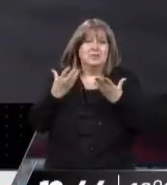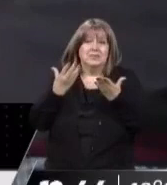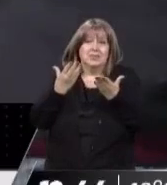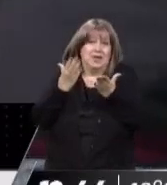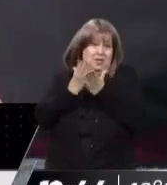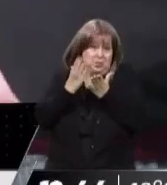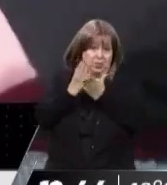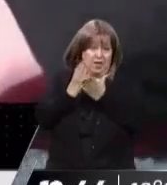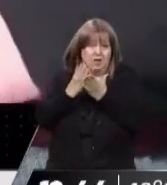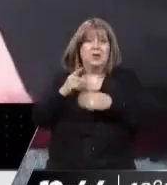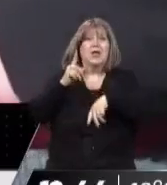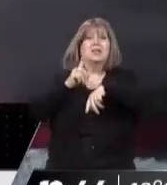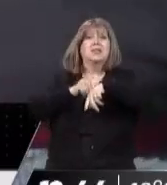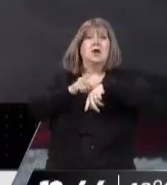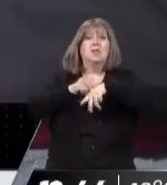se vivía.